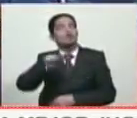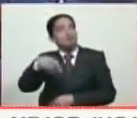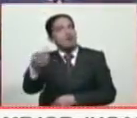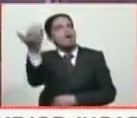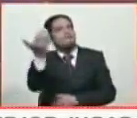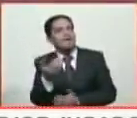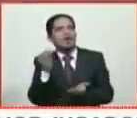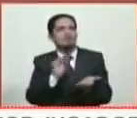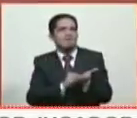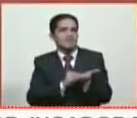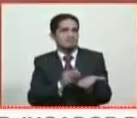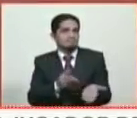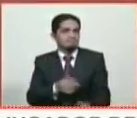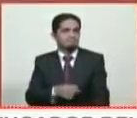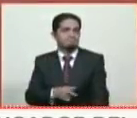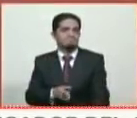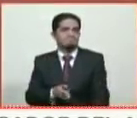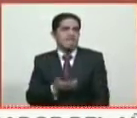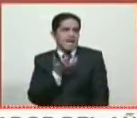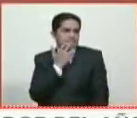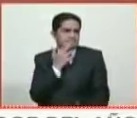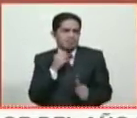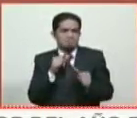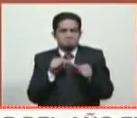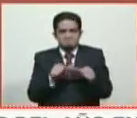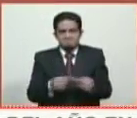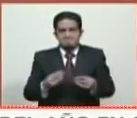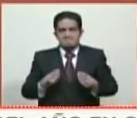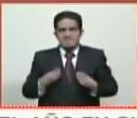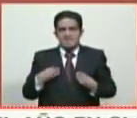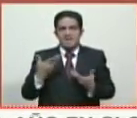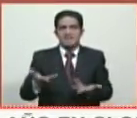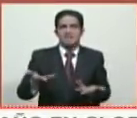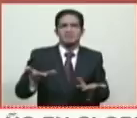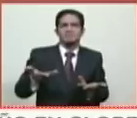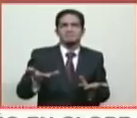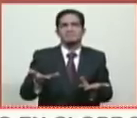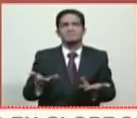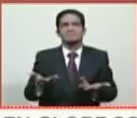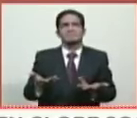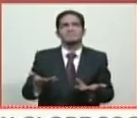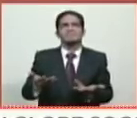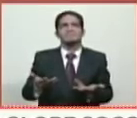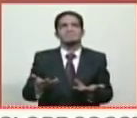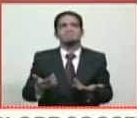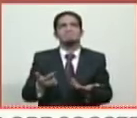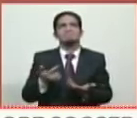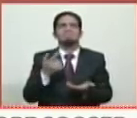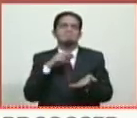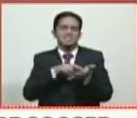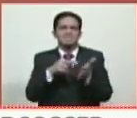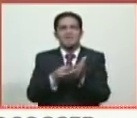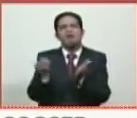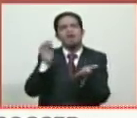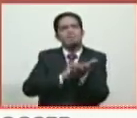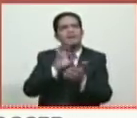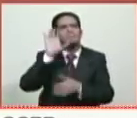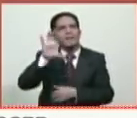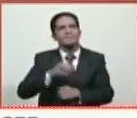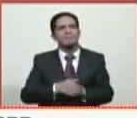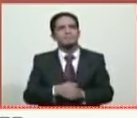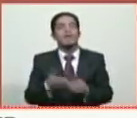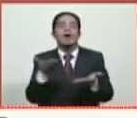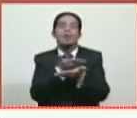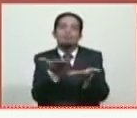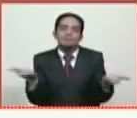Masoquistas no deben ser para siempre, como en aquel poema de Pérez Bonalde, Volver a la Patria. Así que a todas y a todos